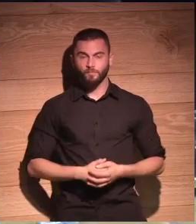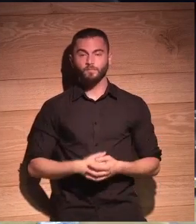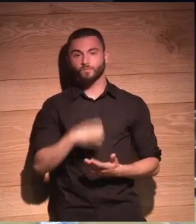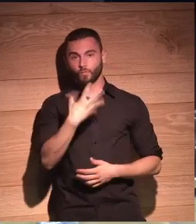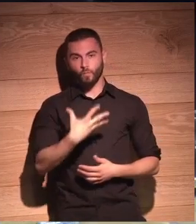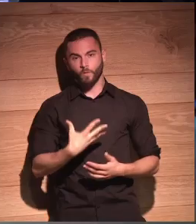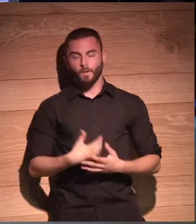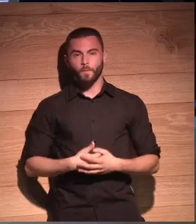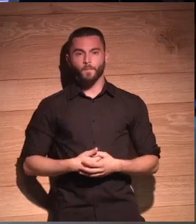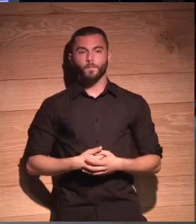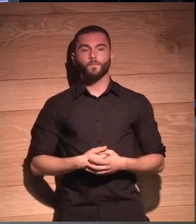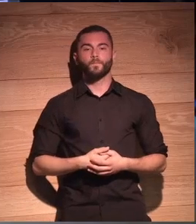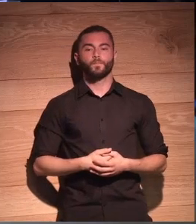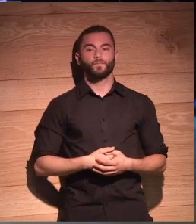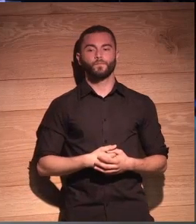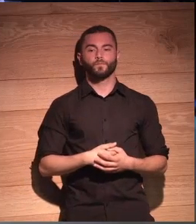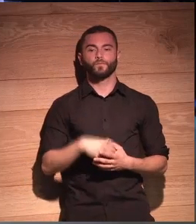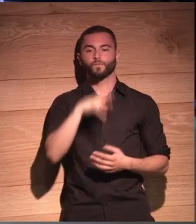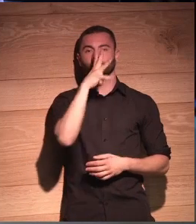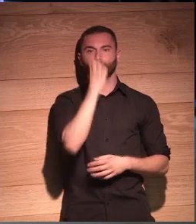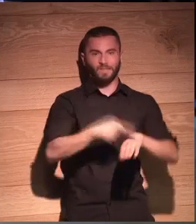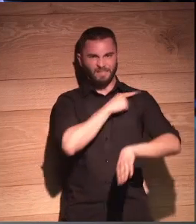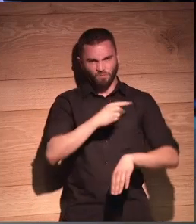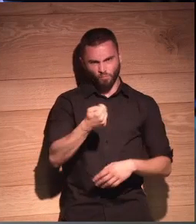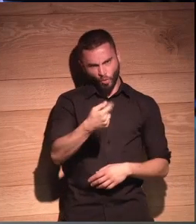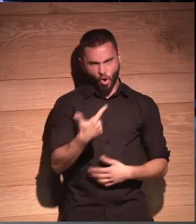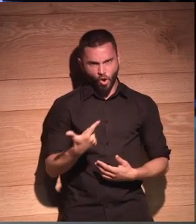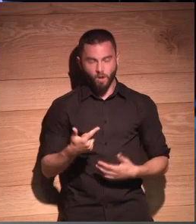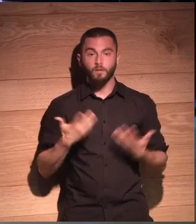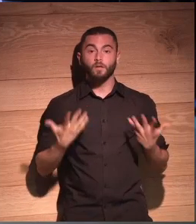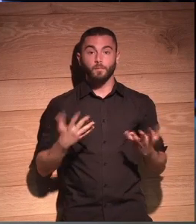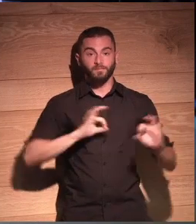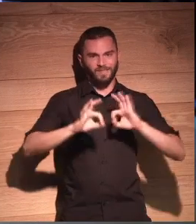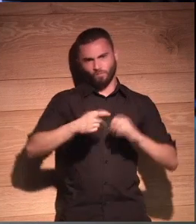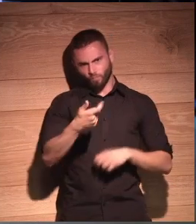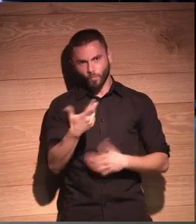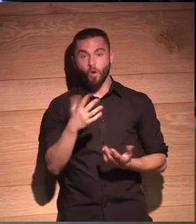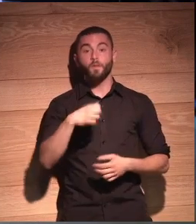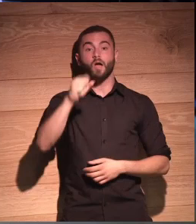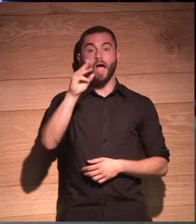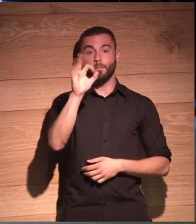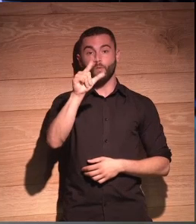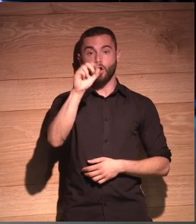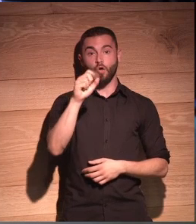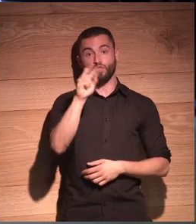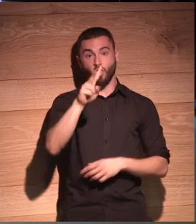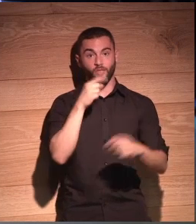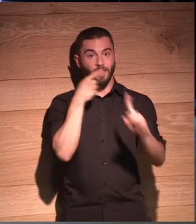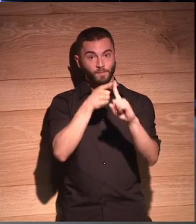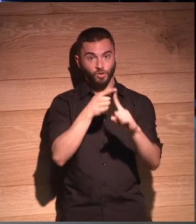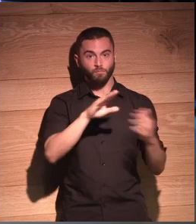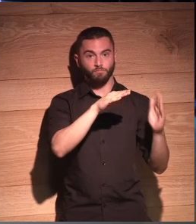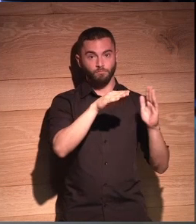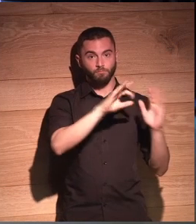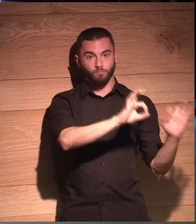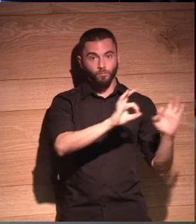ahí también está un poco dramatizado. Pasa que ocurre también que la misión Apolo 12 se programa